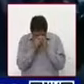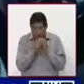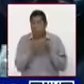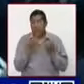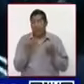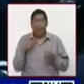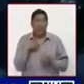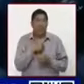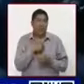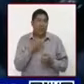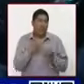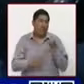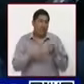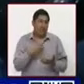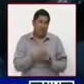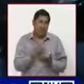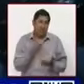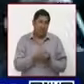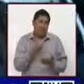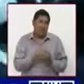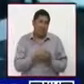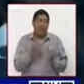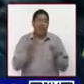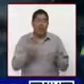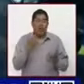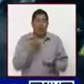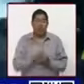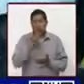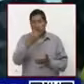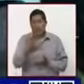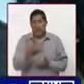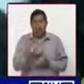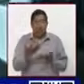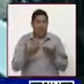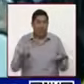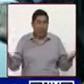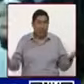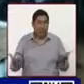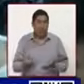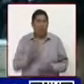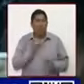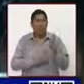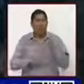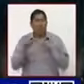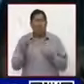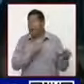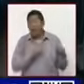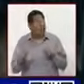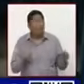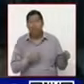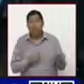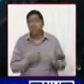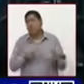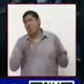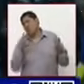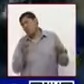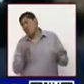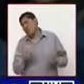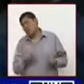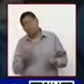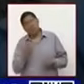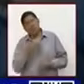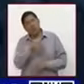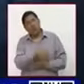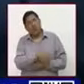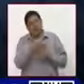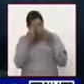queremos alcanzar los últimos centavos para poder comprar estos disfraces. ¿Para alguna actividad en particular? No, solamente por la